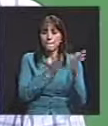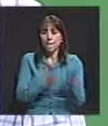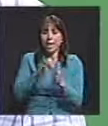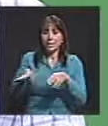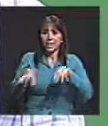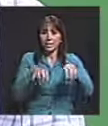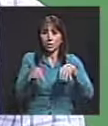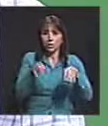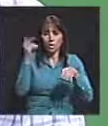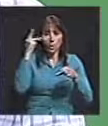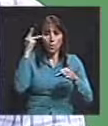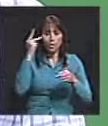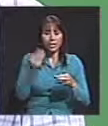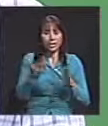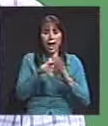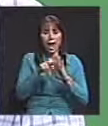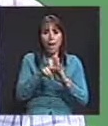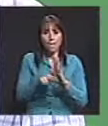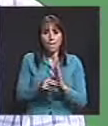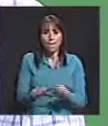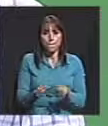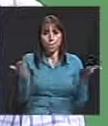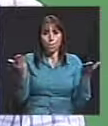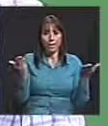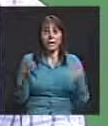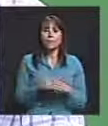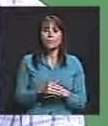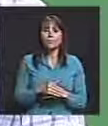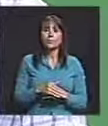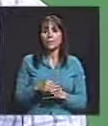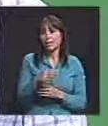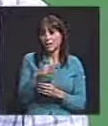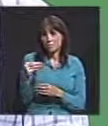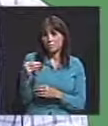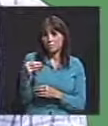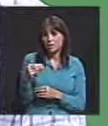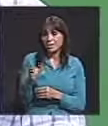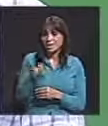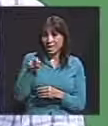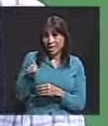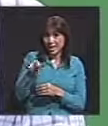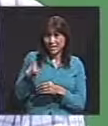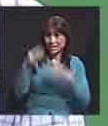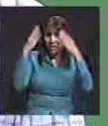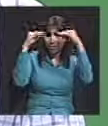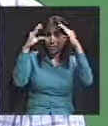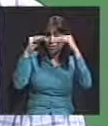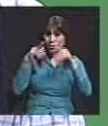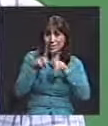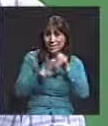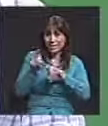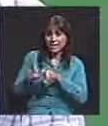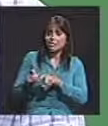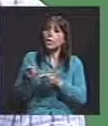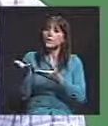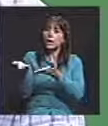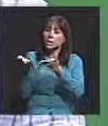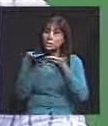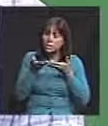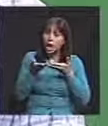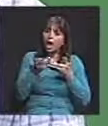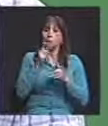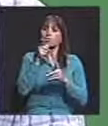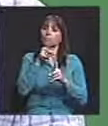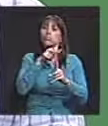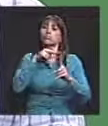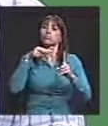pública y la información del censo, por lo menos esta preliminar, ya nos brinda pues un panorama